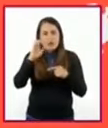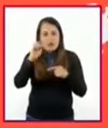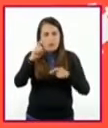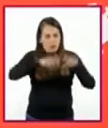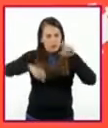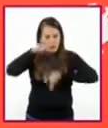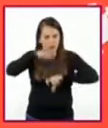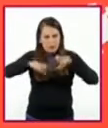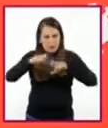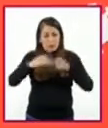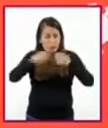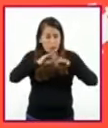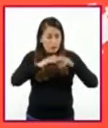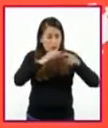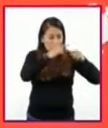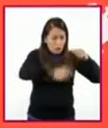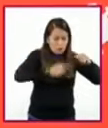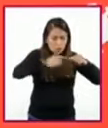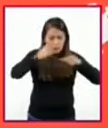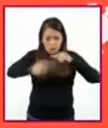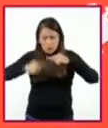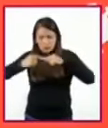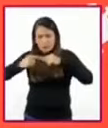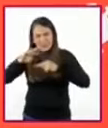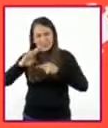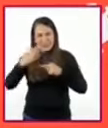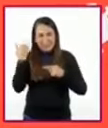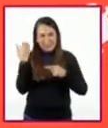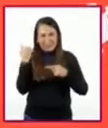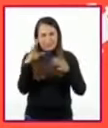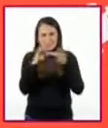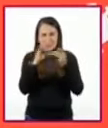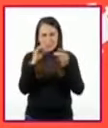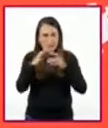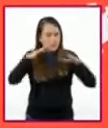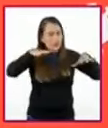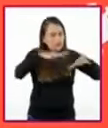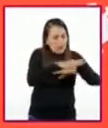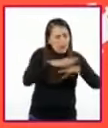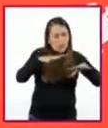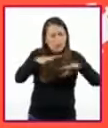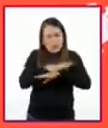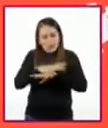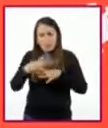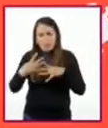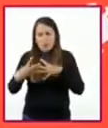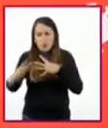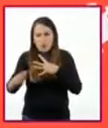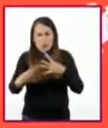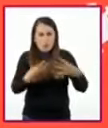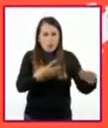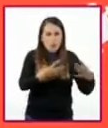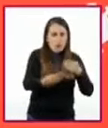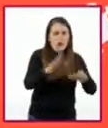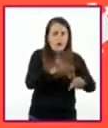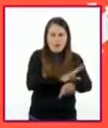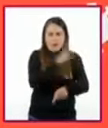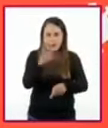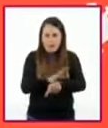ya que estos son responsables, como ya lo mencionamos, de la transformación y transferencia de materia y energía